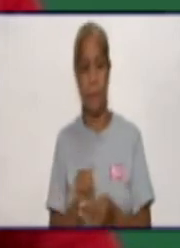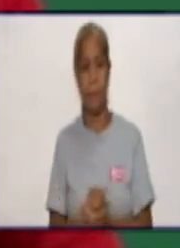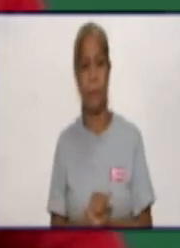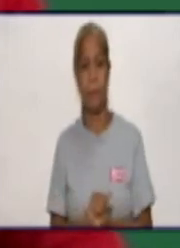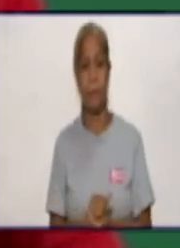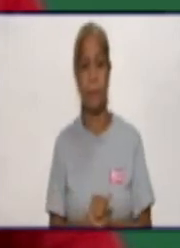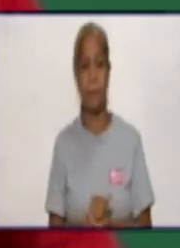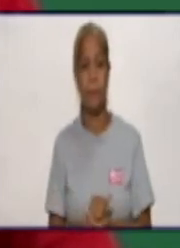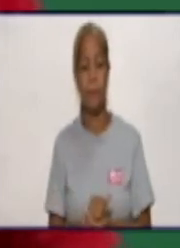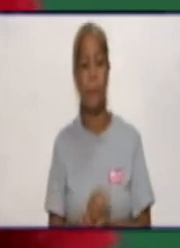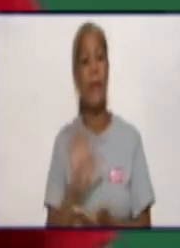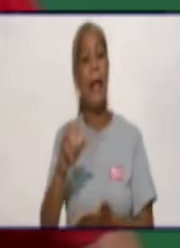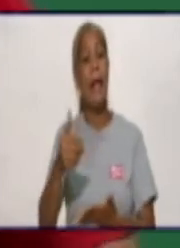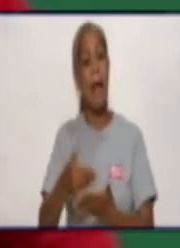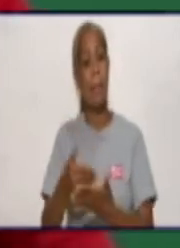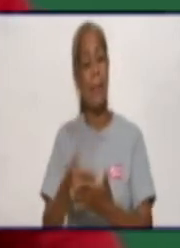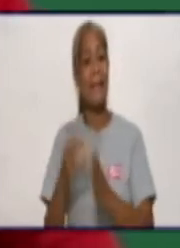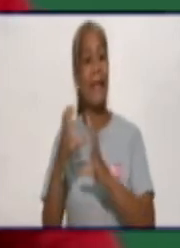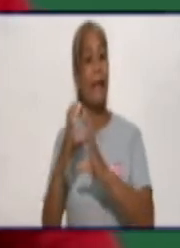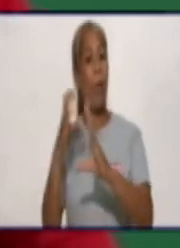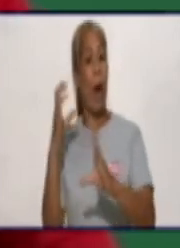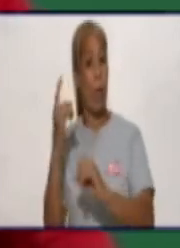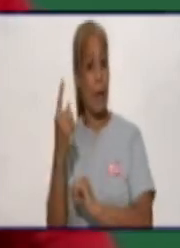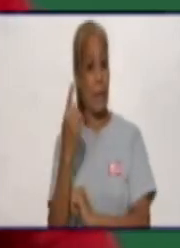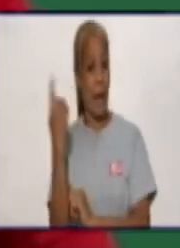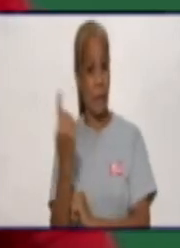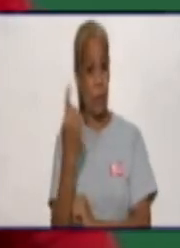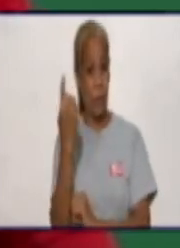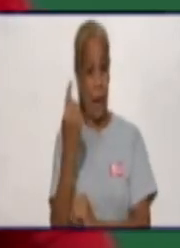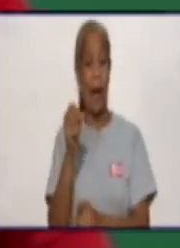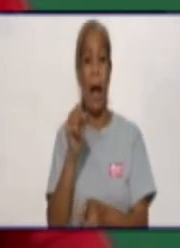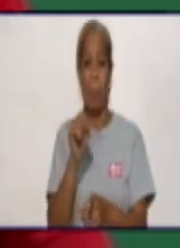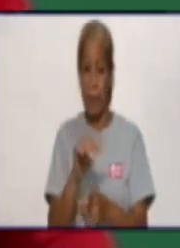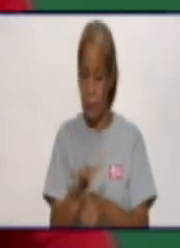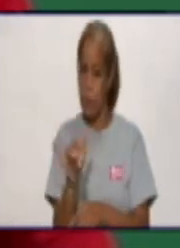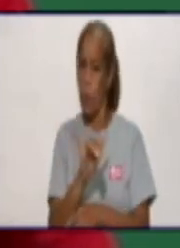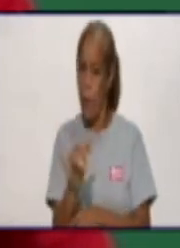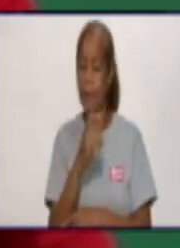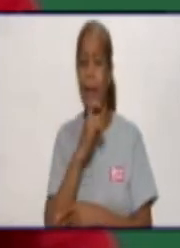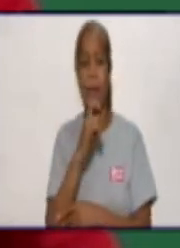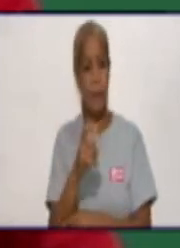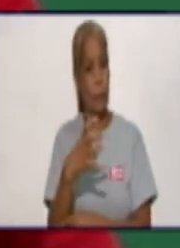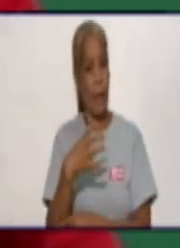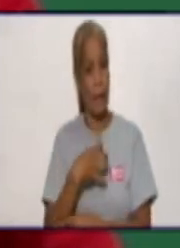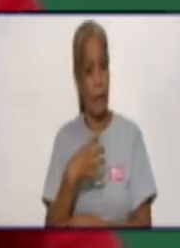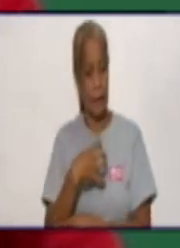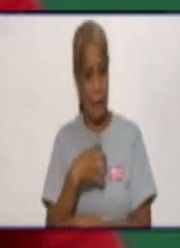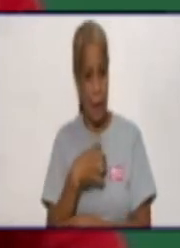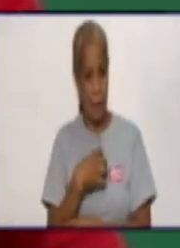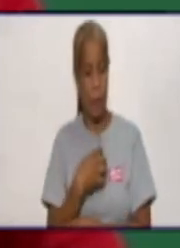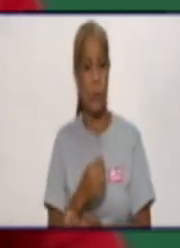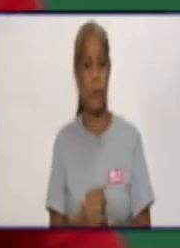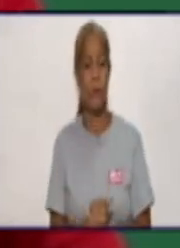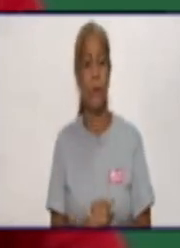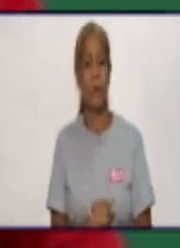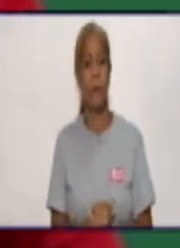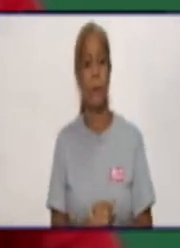la empresa de ómnibus nacionales a partir de las limitaciones citó también que está que se están sufriendo